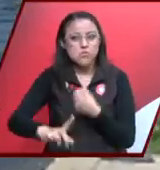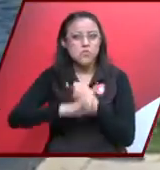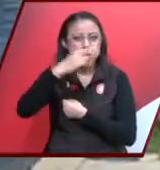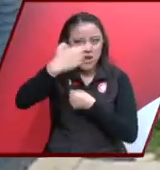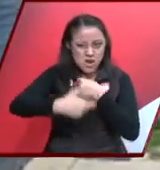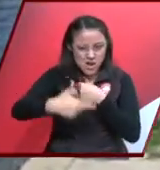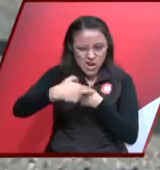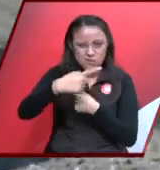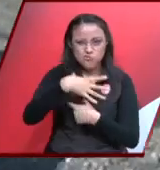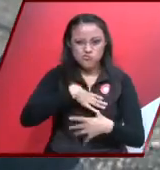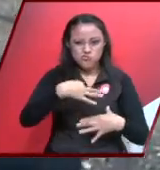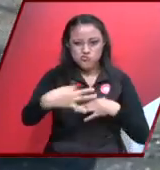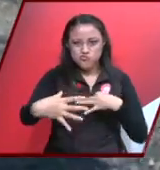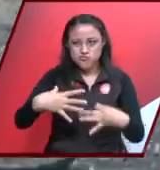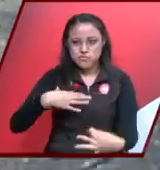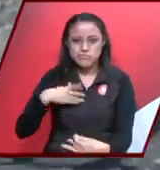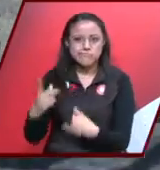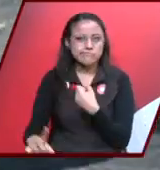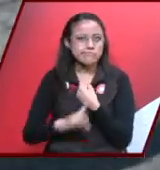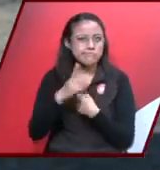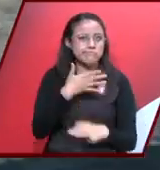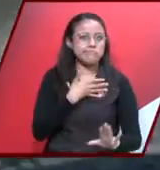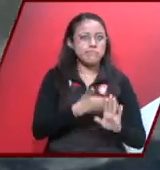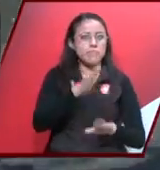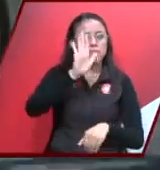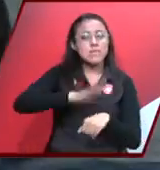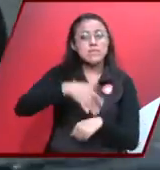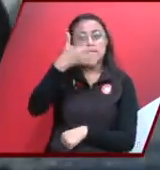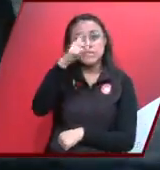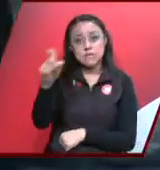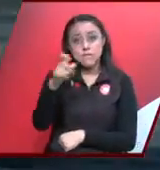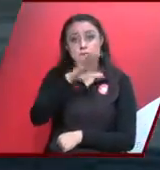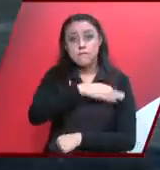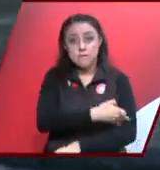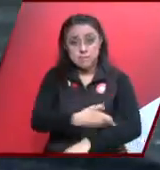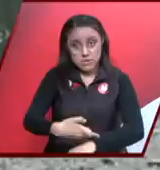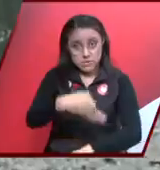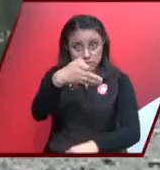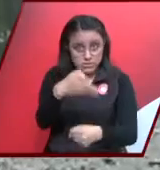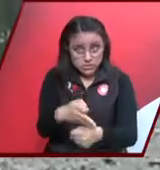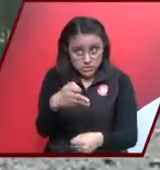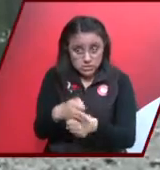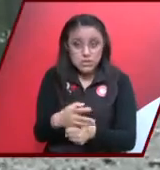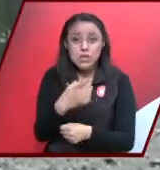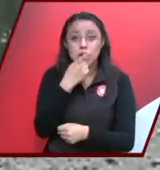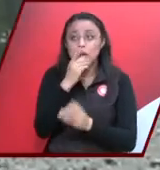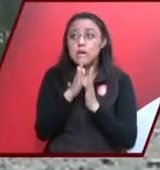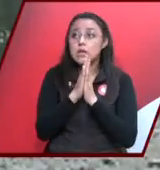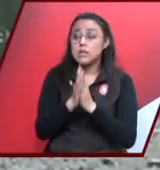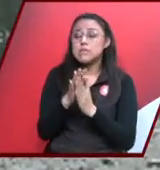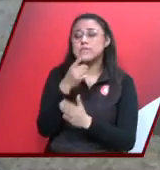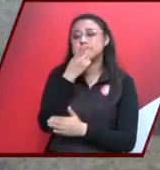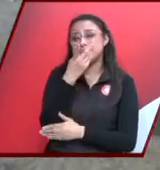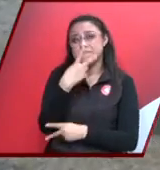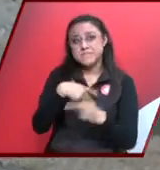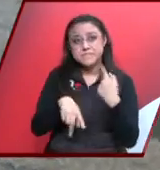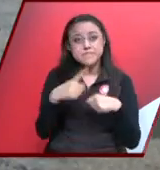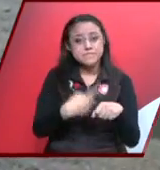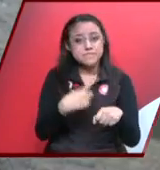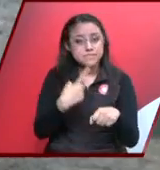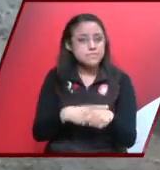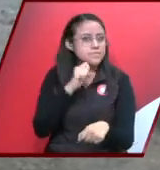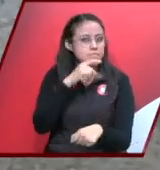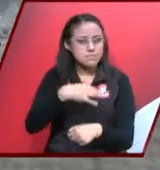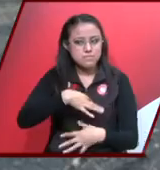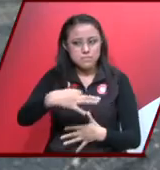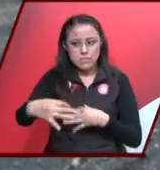generar epidemias que podrían afectar a más de 100 familias. Hasta el momento, ya existen casos de enfermedades derivadas de este foco